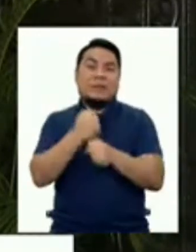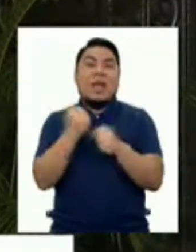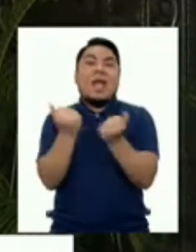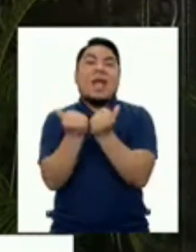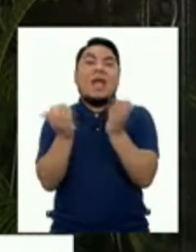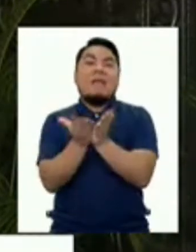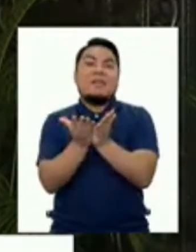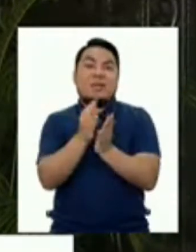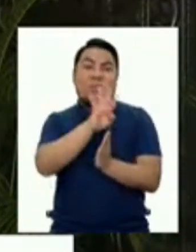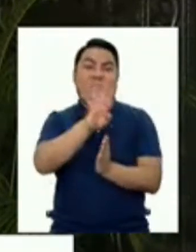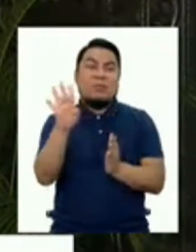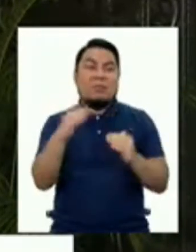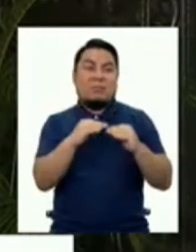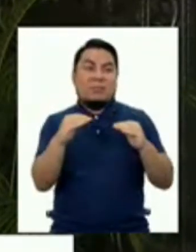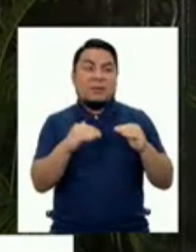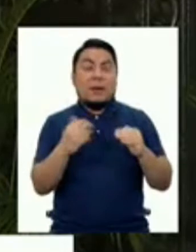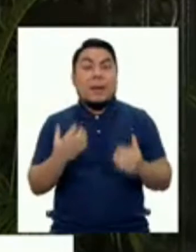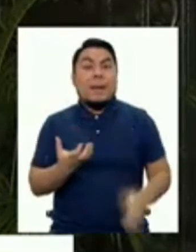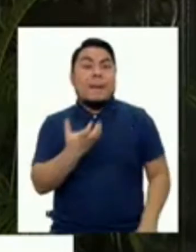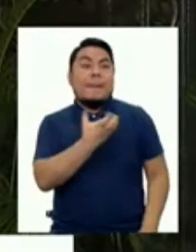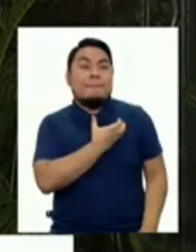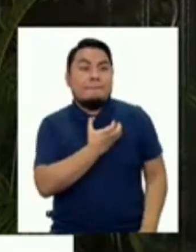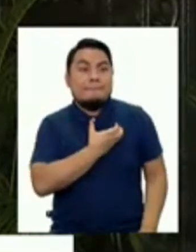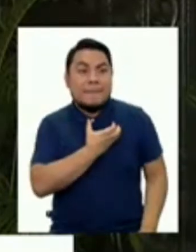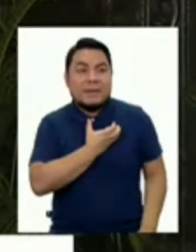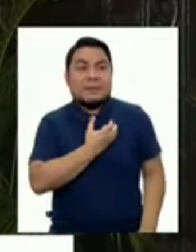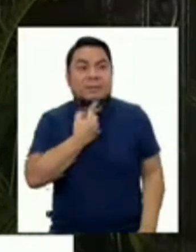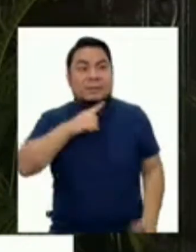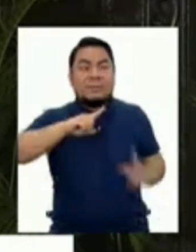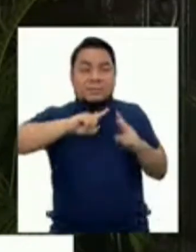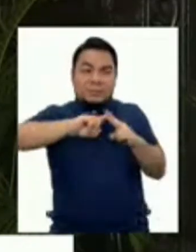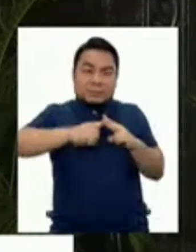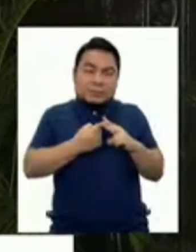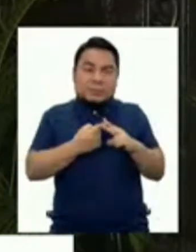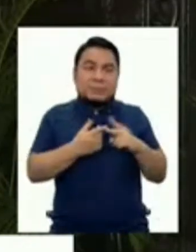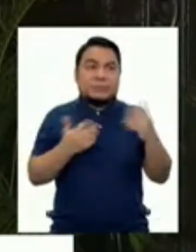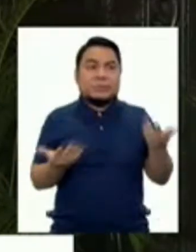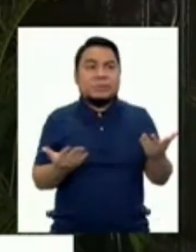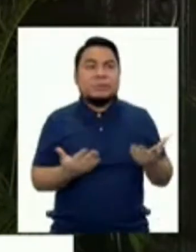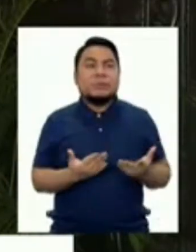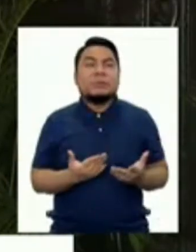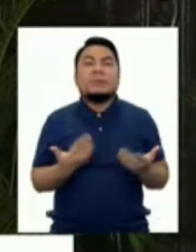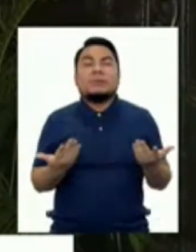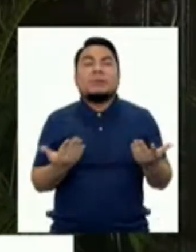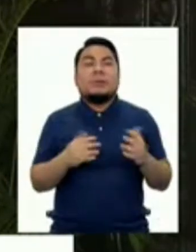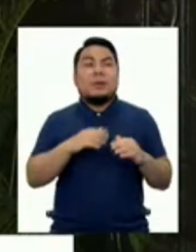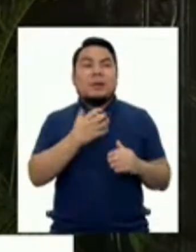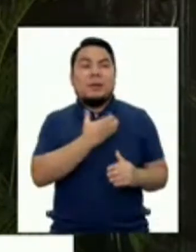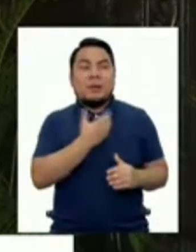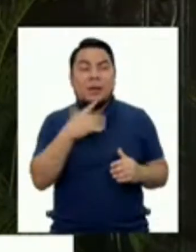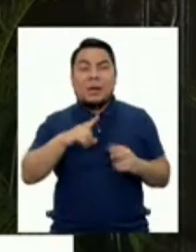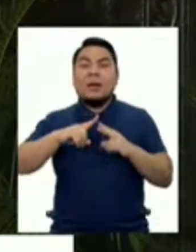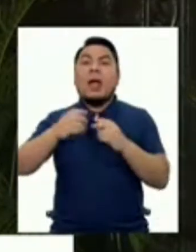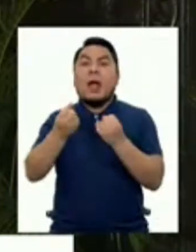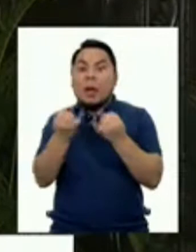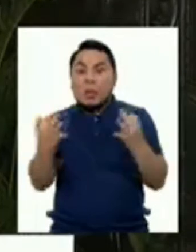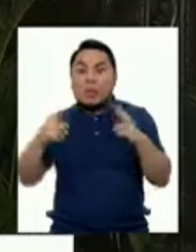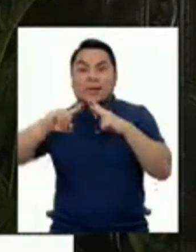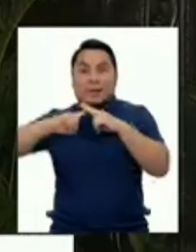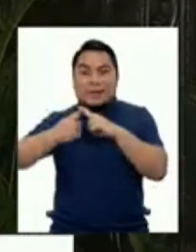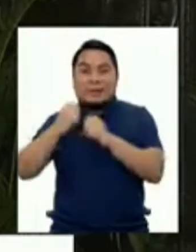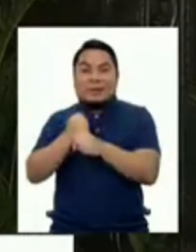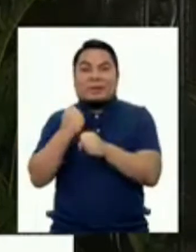abril. En el mes de mayo comenzamos a reanudar